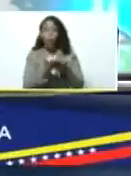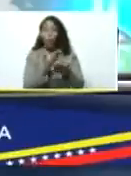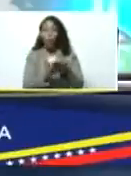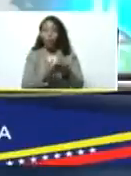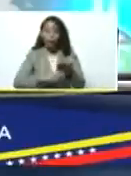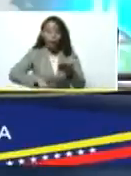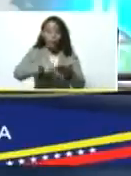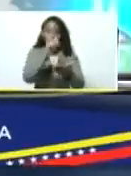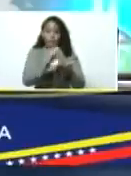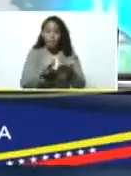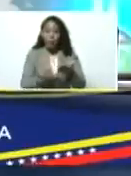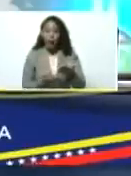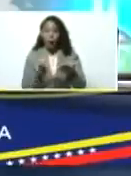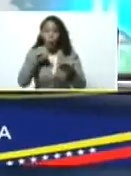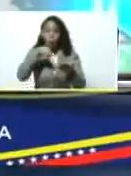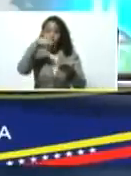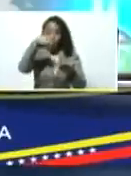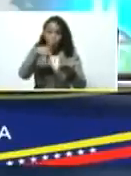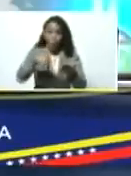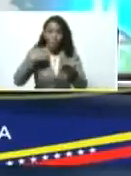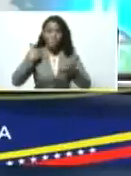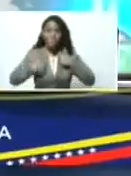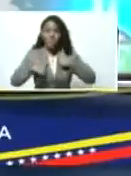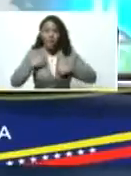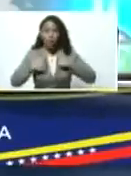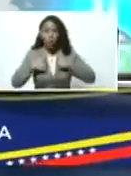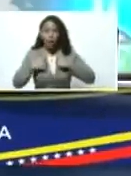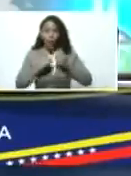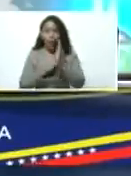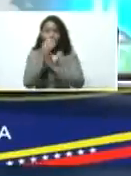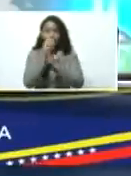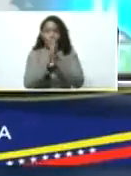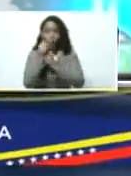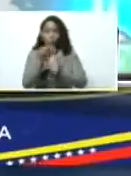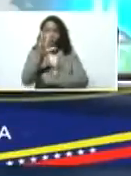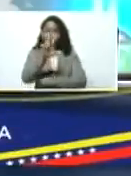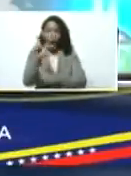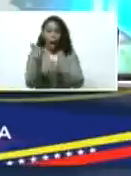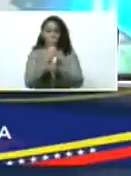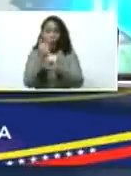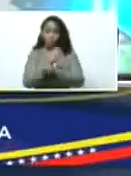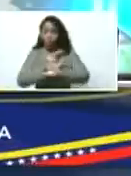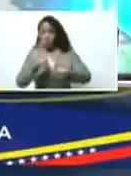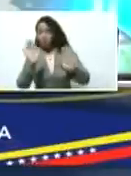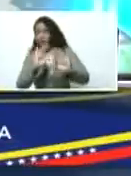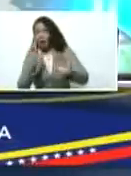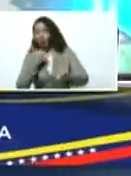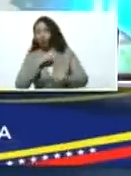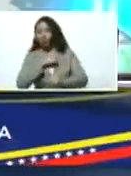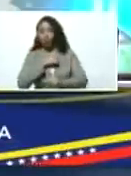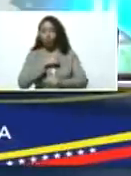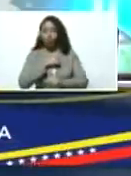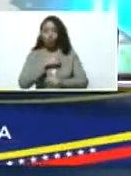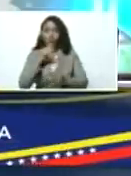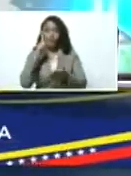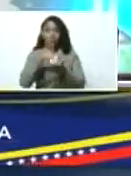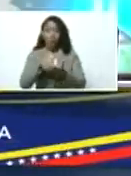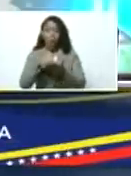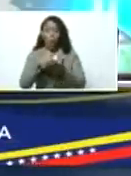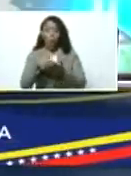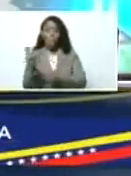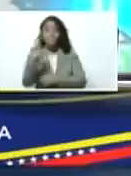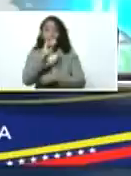firma de un decreto hoy, miércoles de emprendimiento, miércoles 3 de agosto ya, llegó el mes número